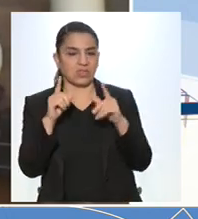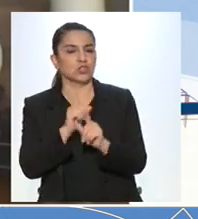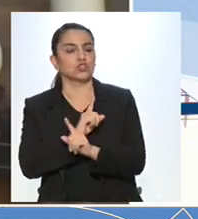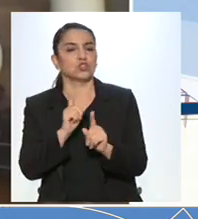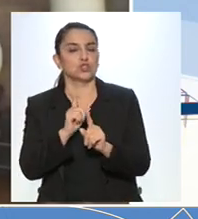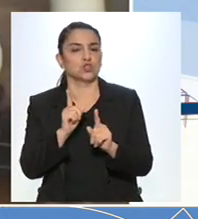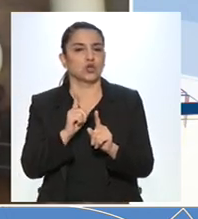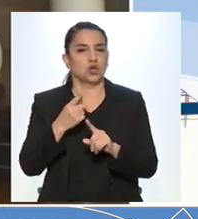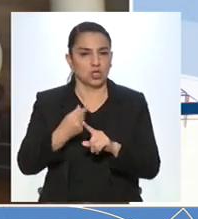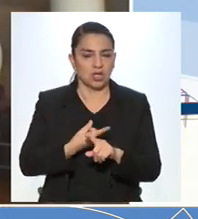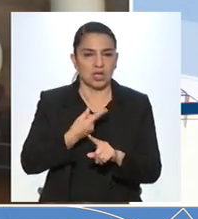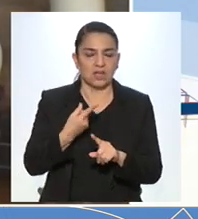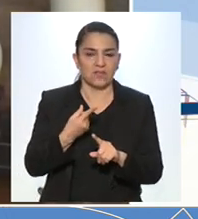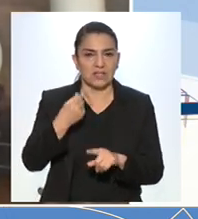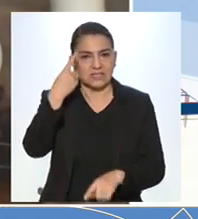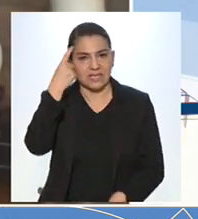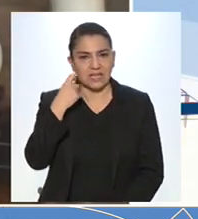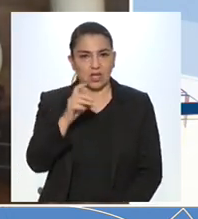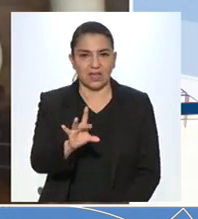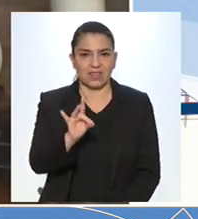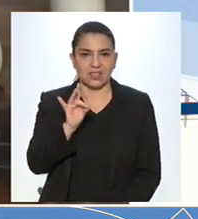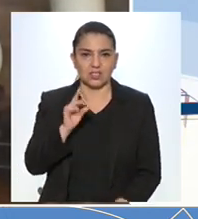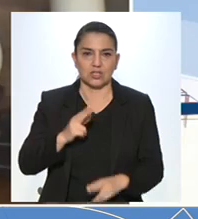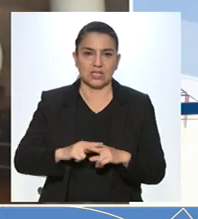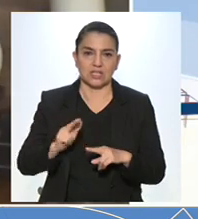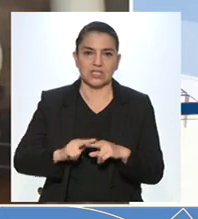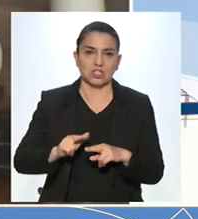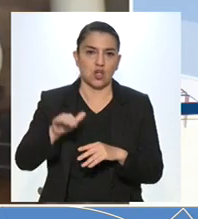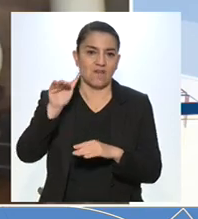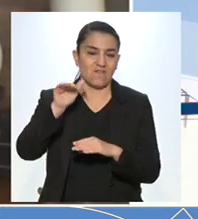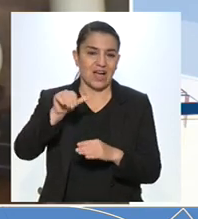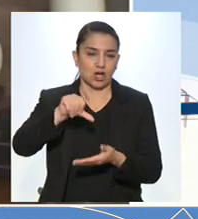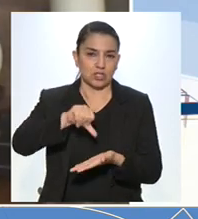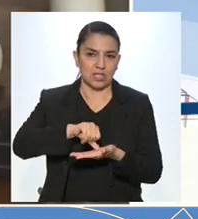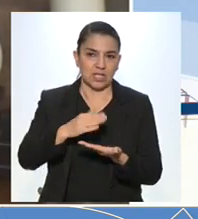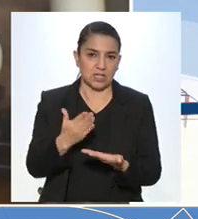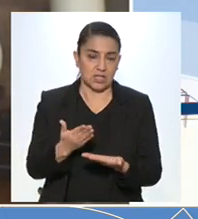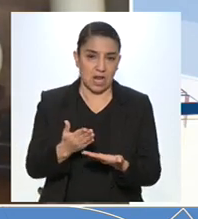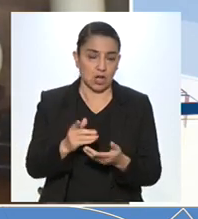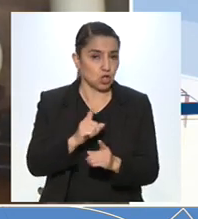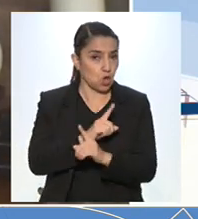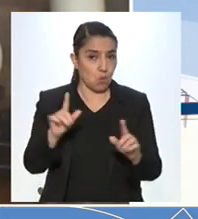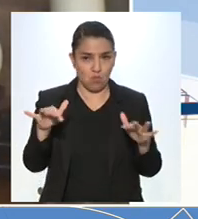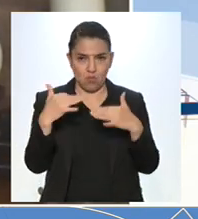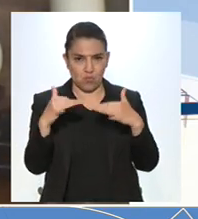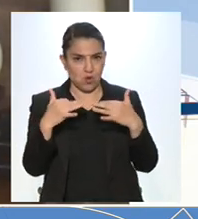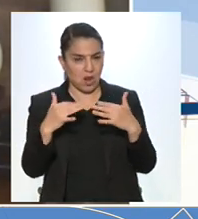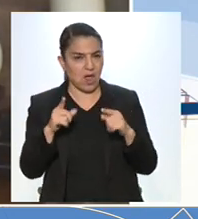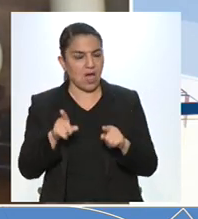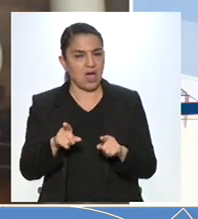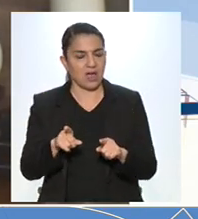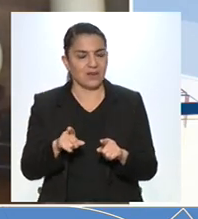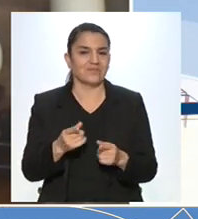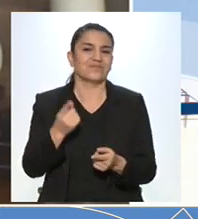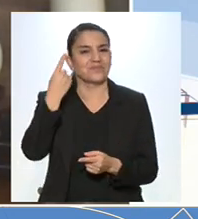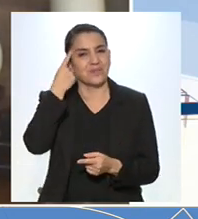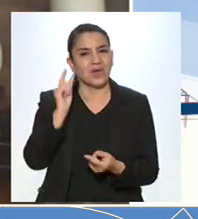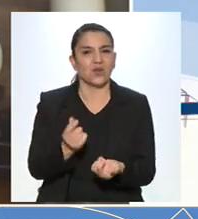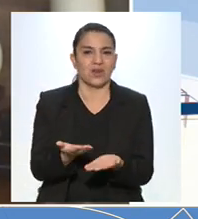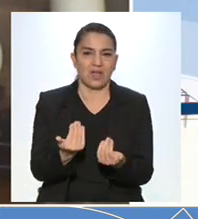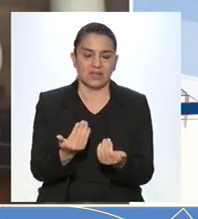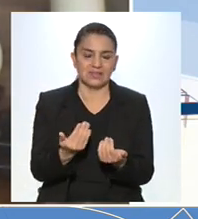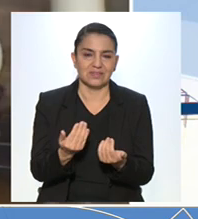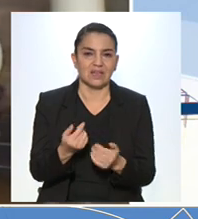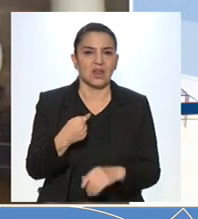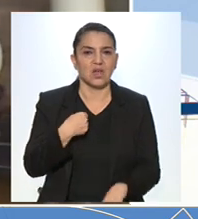nuevamente creo que la decisión que tomó el Banco Central ayer con la tasa de política monetaria tampoco es popular, pero era necesaria. Y por eso es